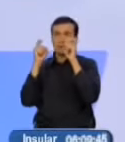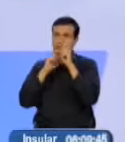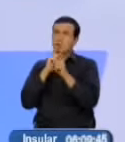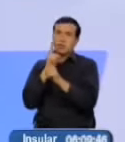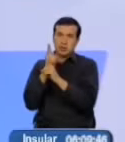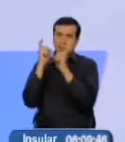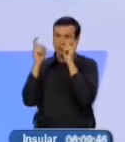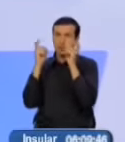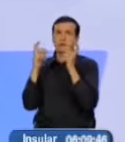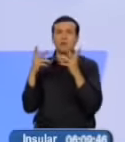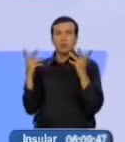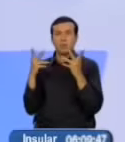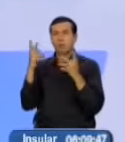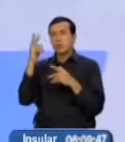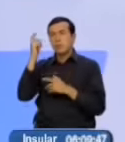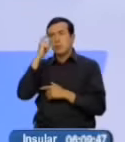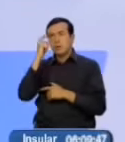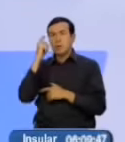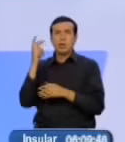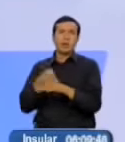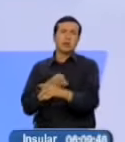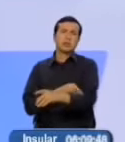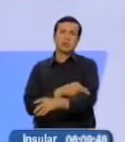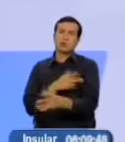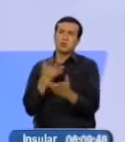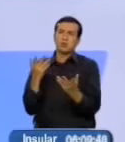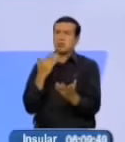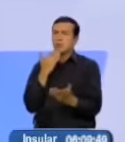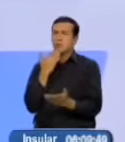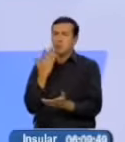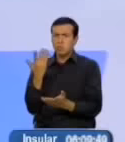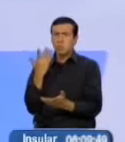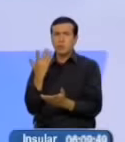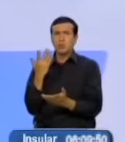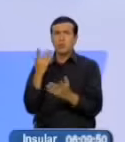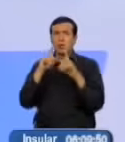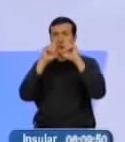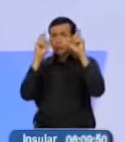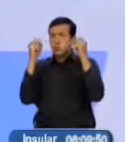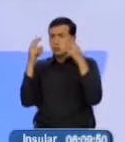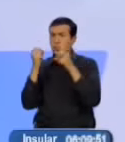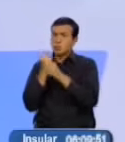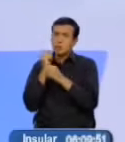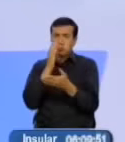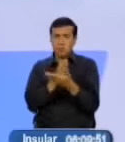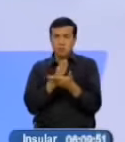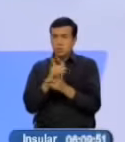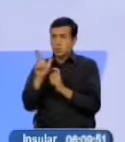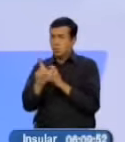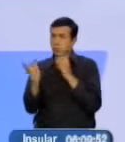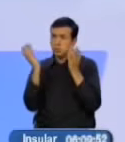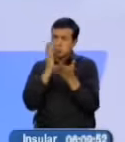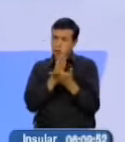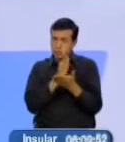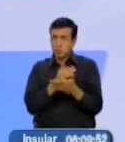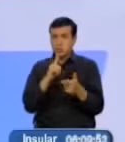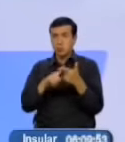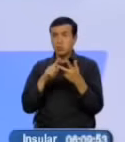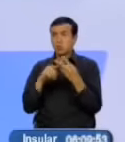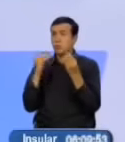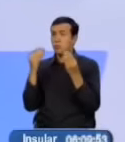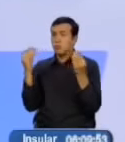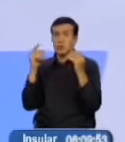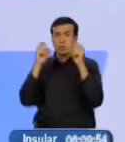la regulación debe ser sensata, no tan exagerada, que lleve a encarecer los seguros privados para los ciudadanos, que lleve a muchas de